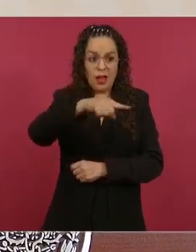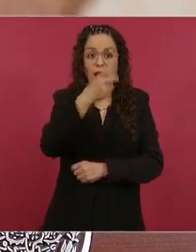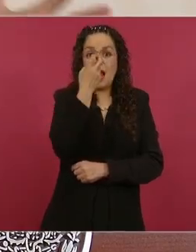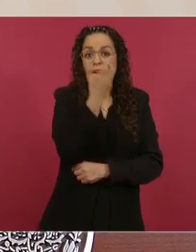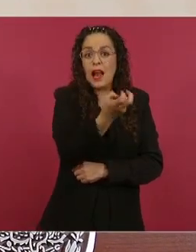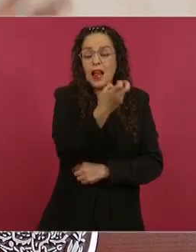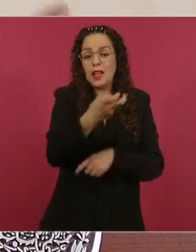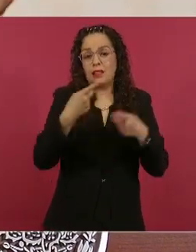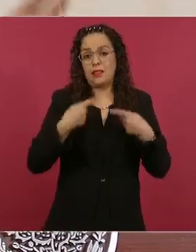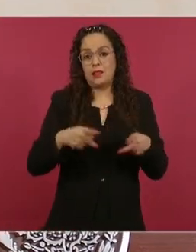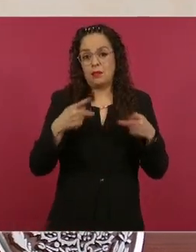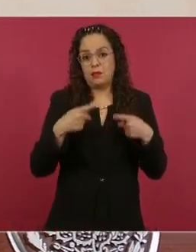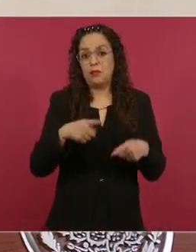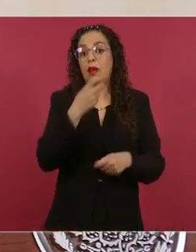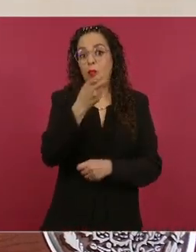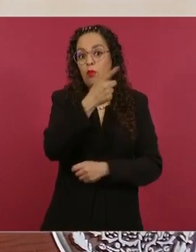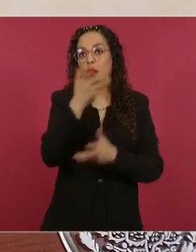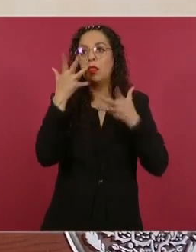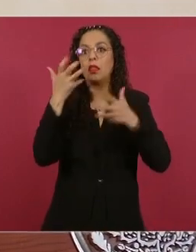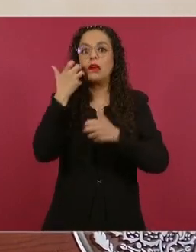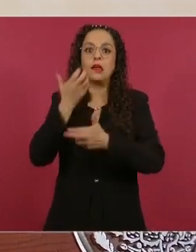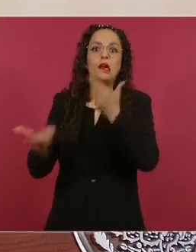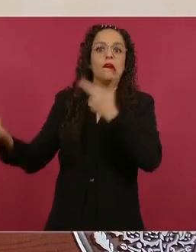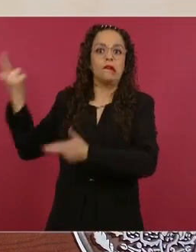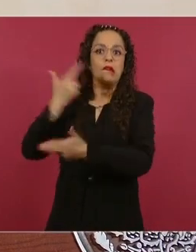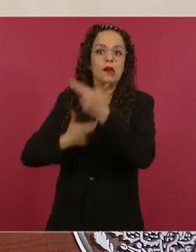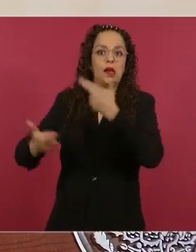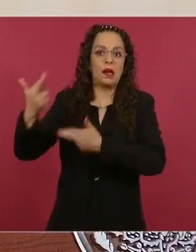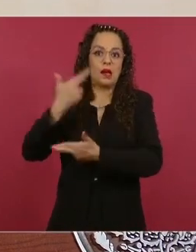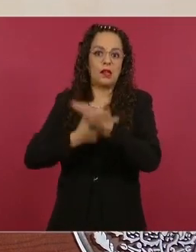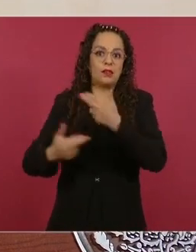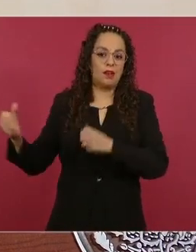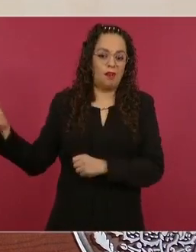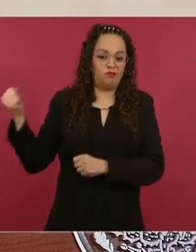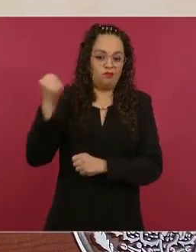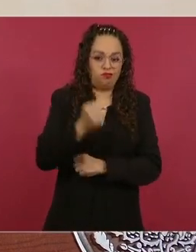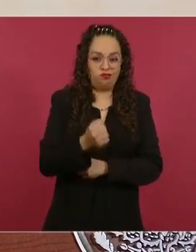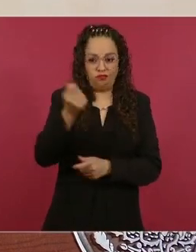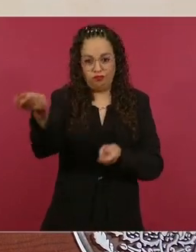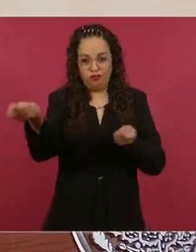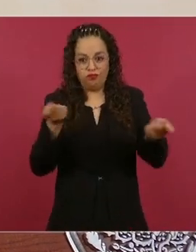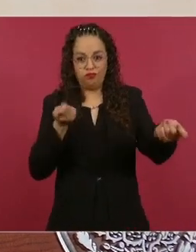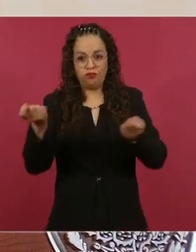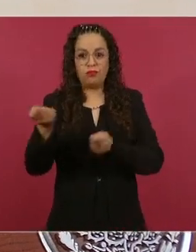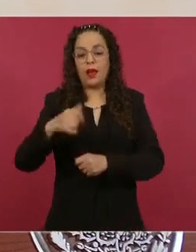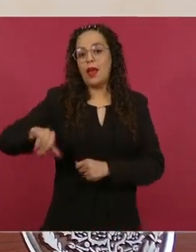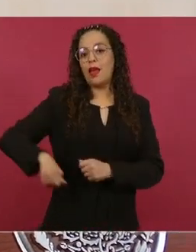porque quieren seguir haciendo esos negocios. Entonces, ¿qué buscamos?